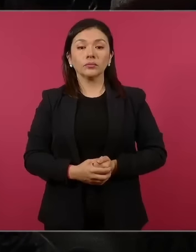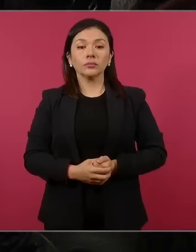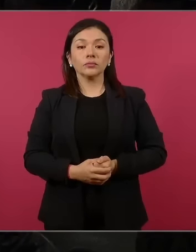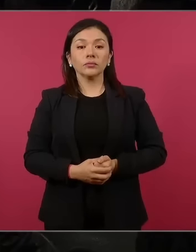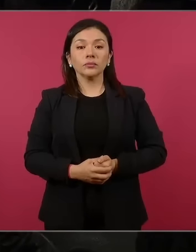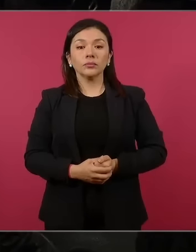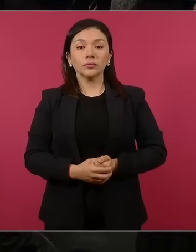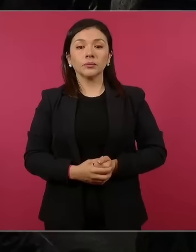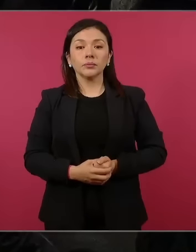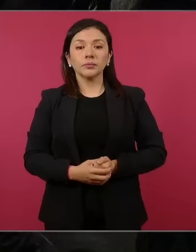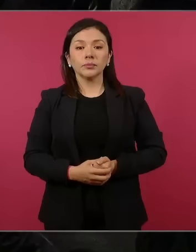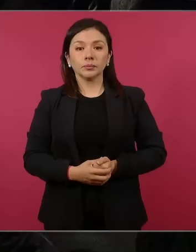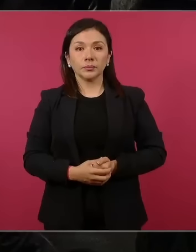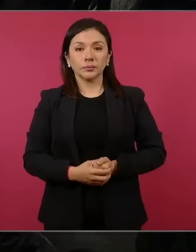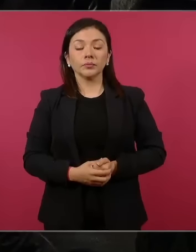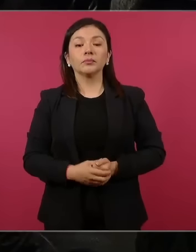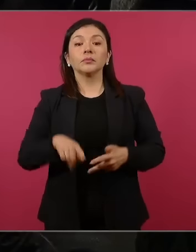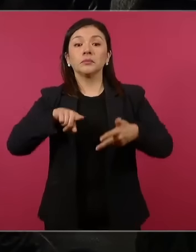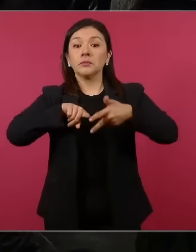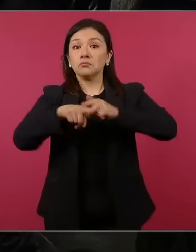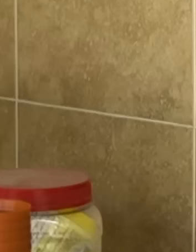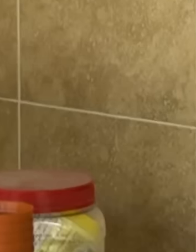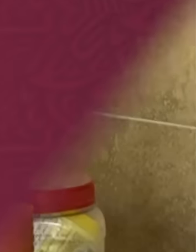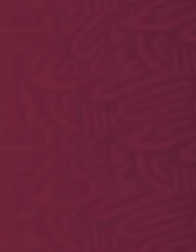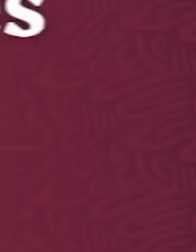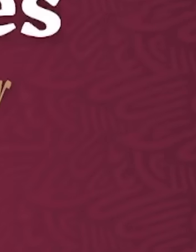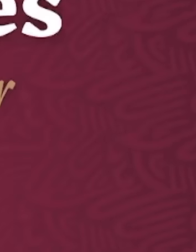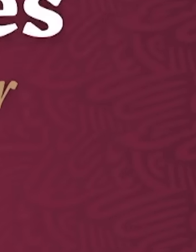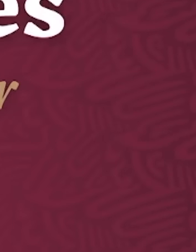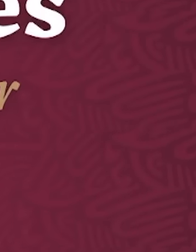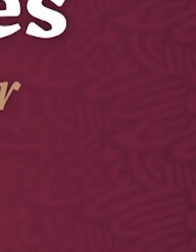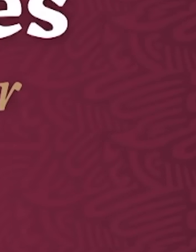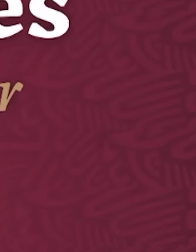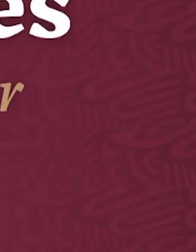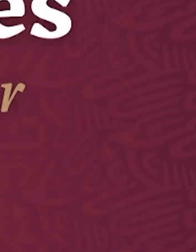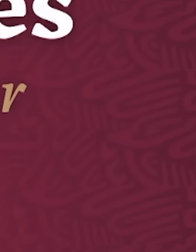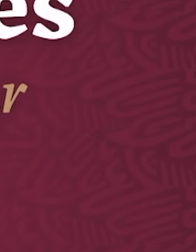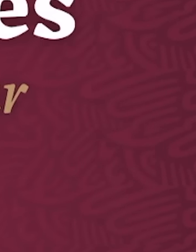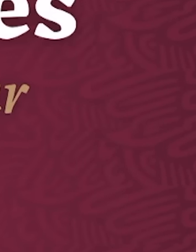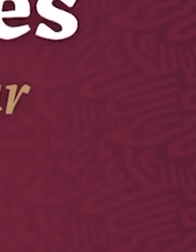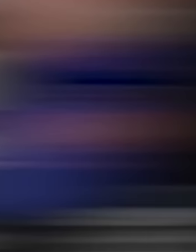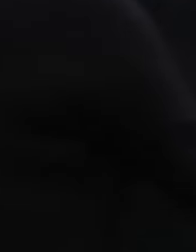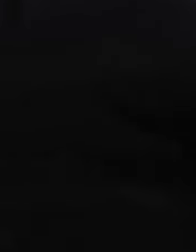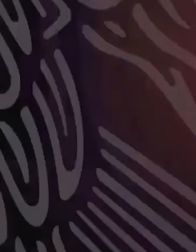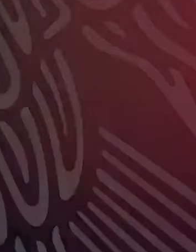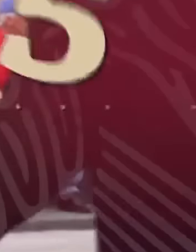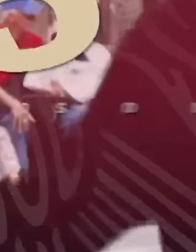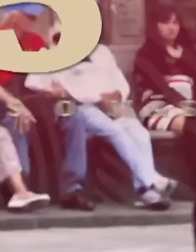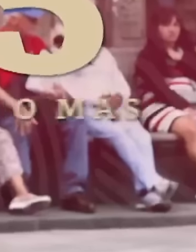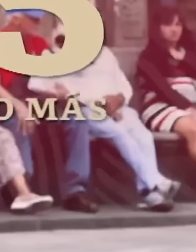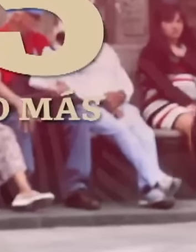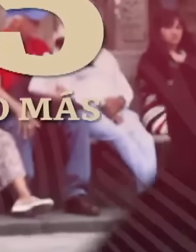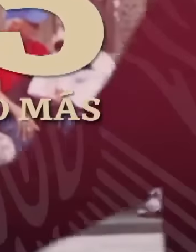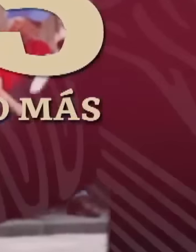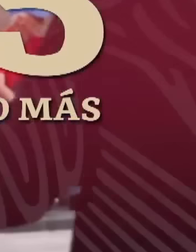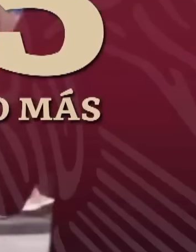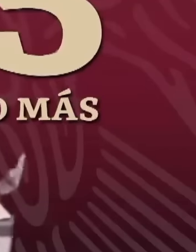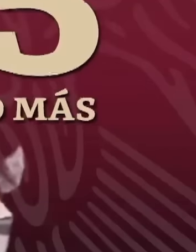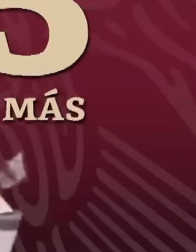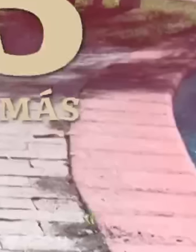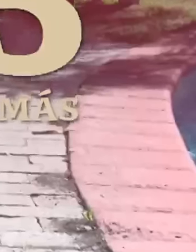A partir del 1 de julio de 2024, el Fondo de Pensiones para el Bienestar será una realidad. Si tienes 65